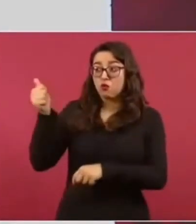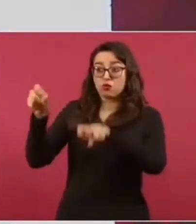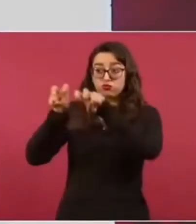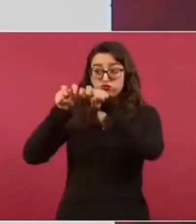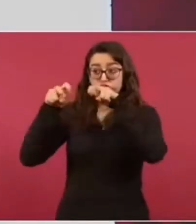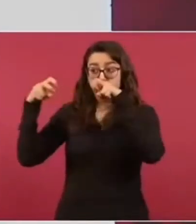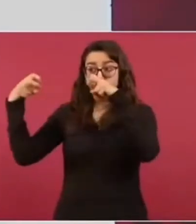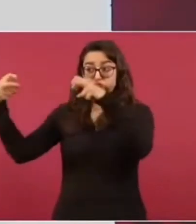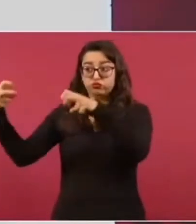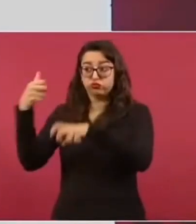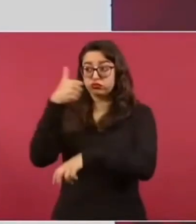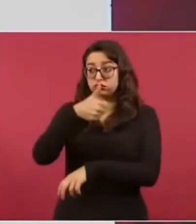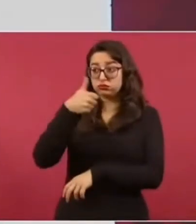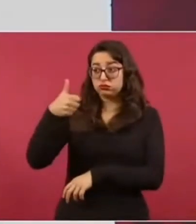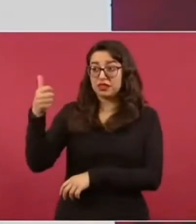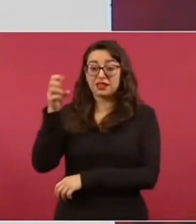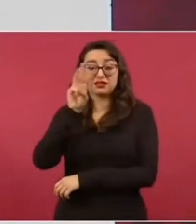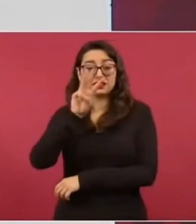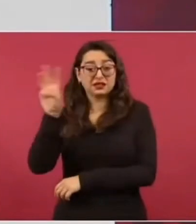Yo gano la mitad